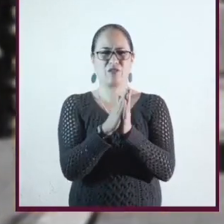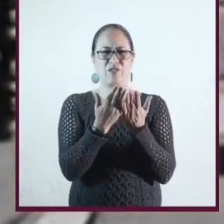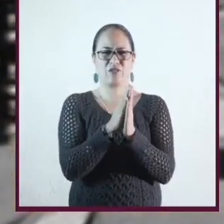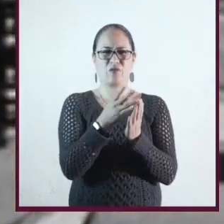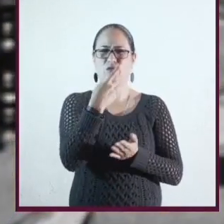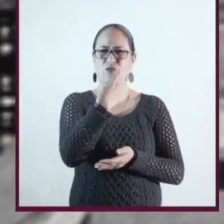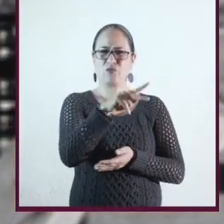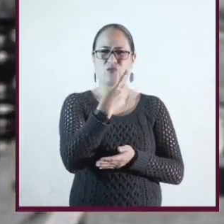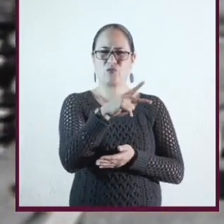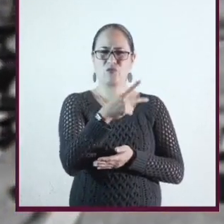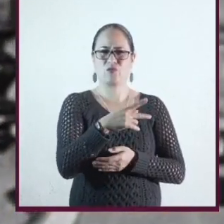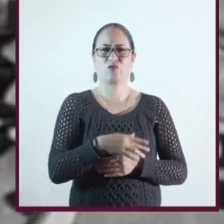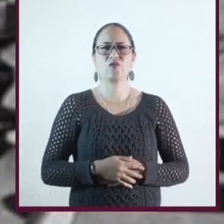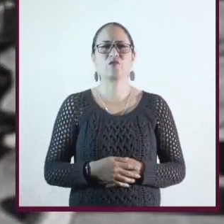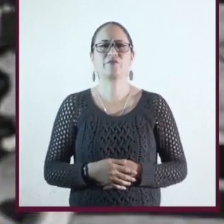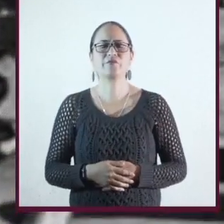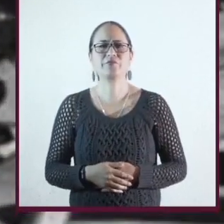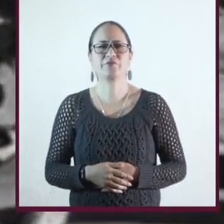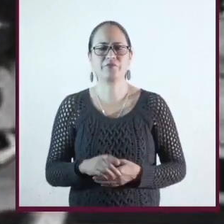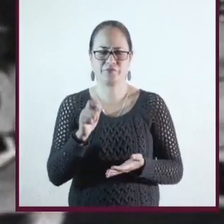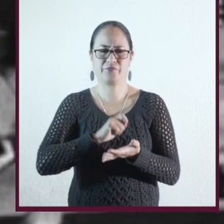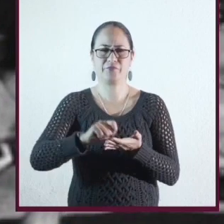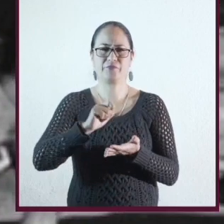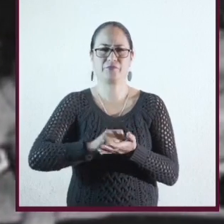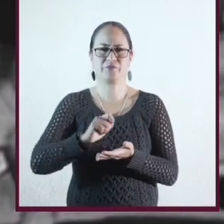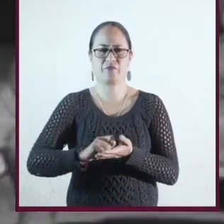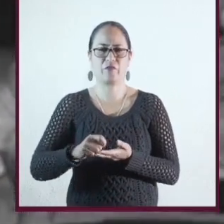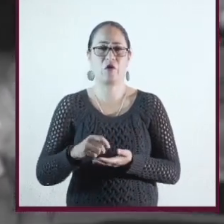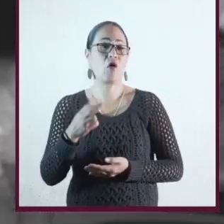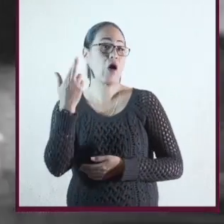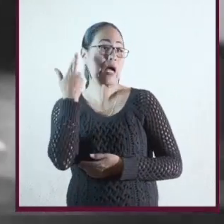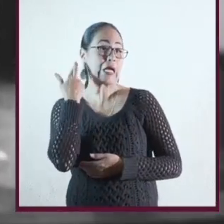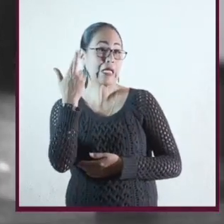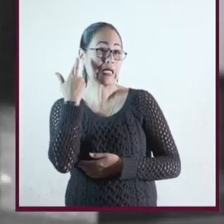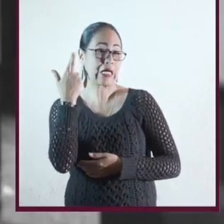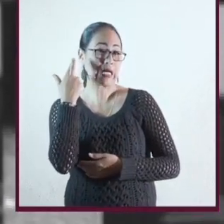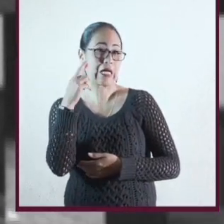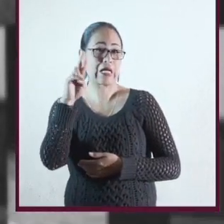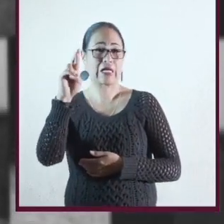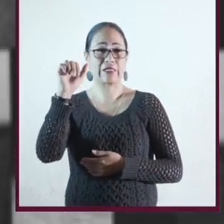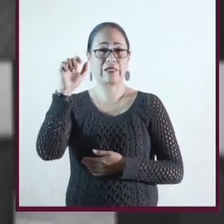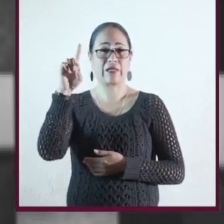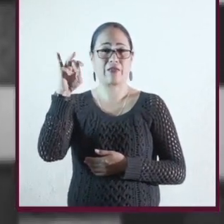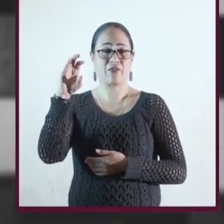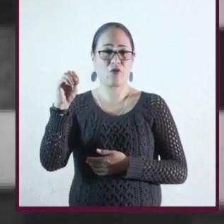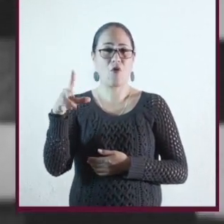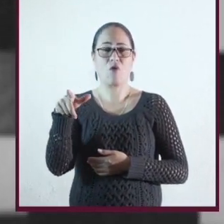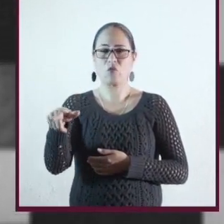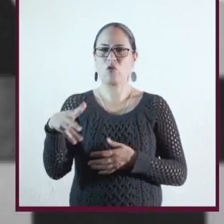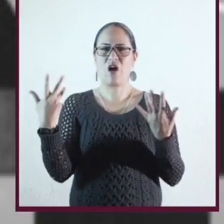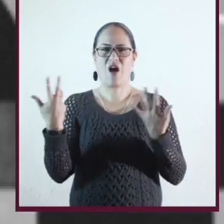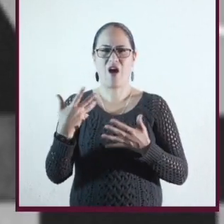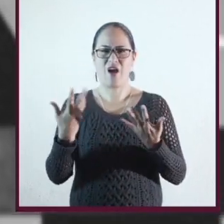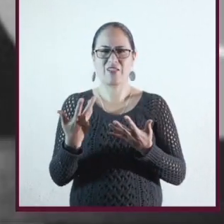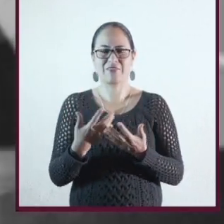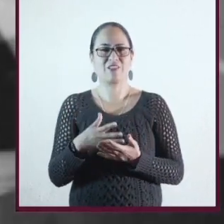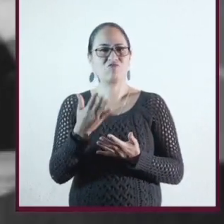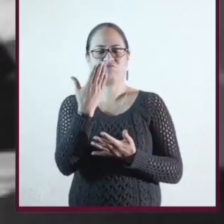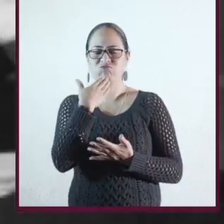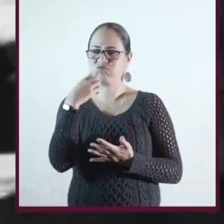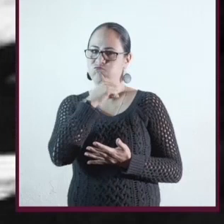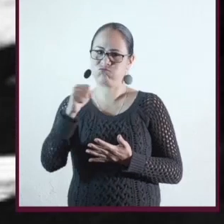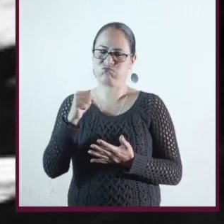es un arma terrible en manos de quienes sepan hacer uso de ella. Al externar esto, revelaba uno de sus planes